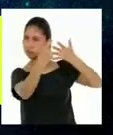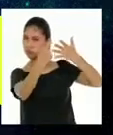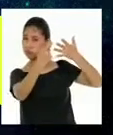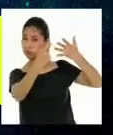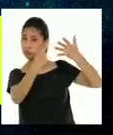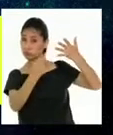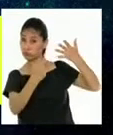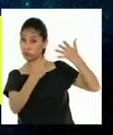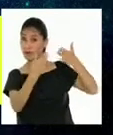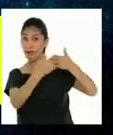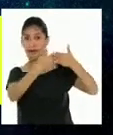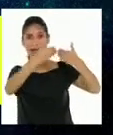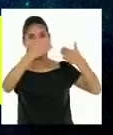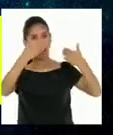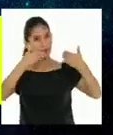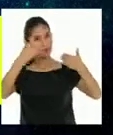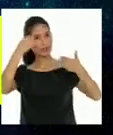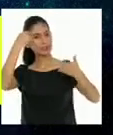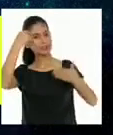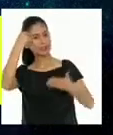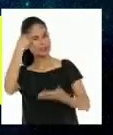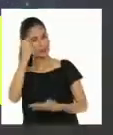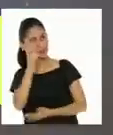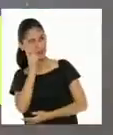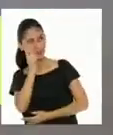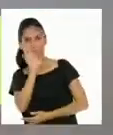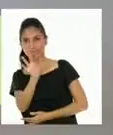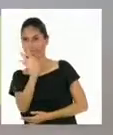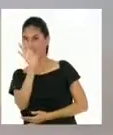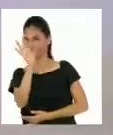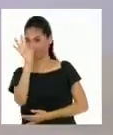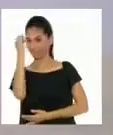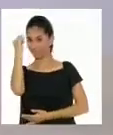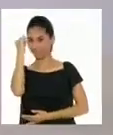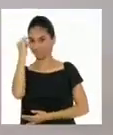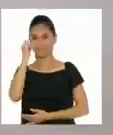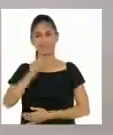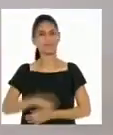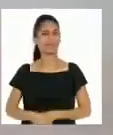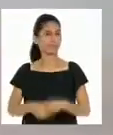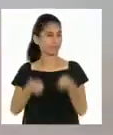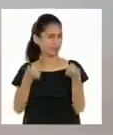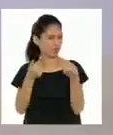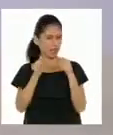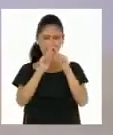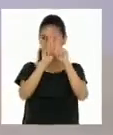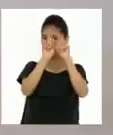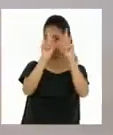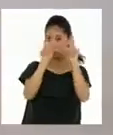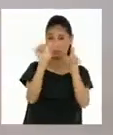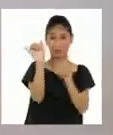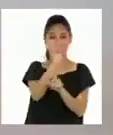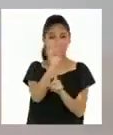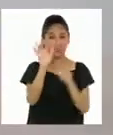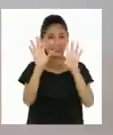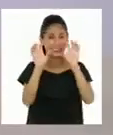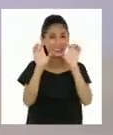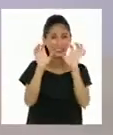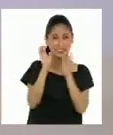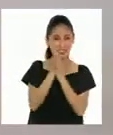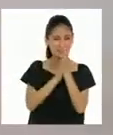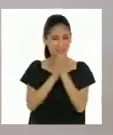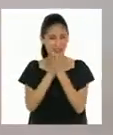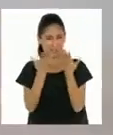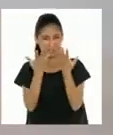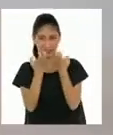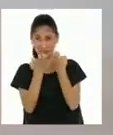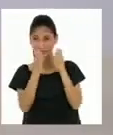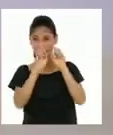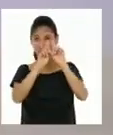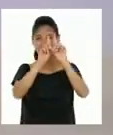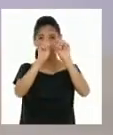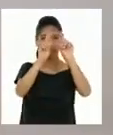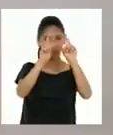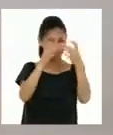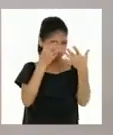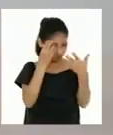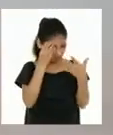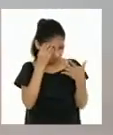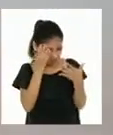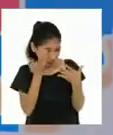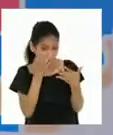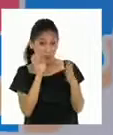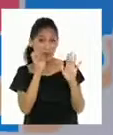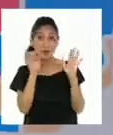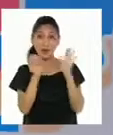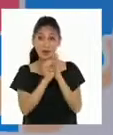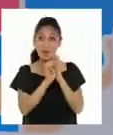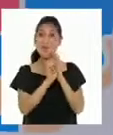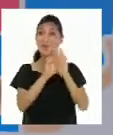que realizar una elección. Esas preguntas son como las de los exámenes, que tienen preguntas con respuestas para